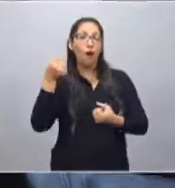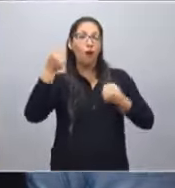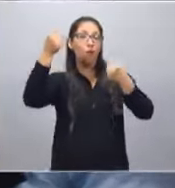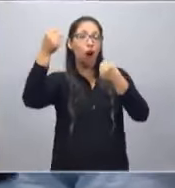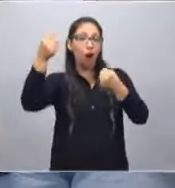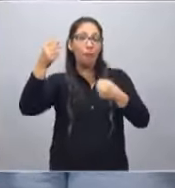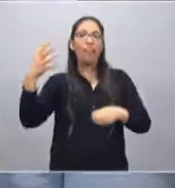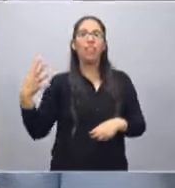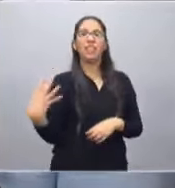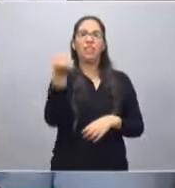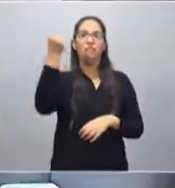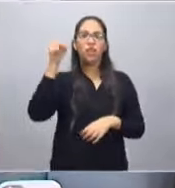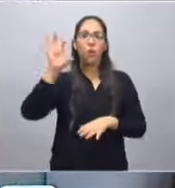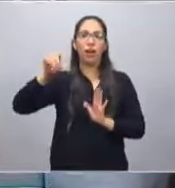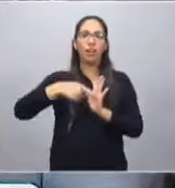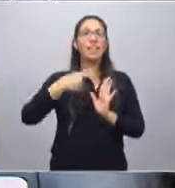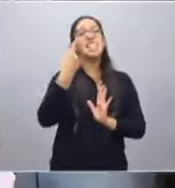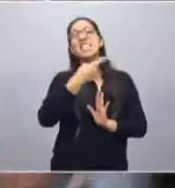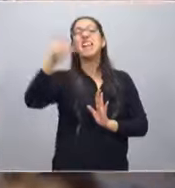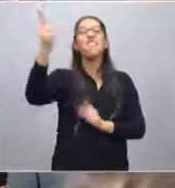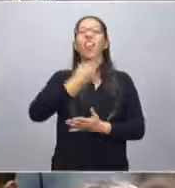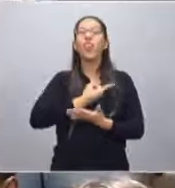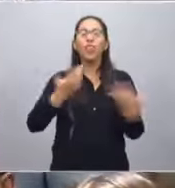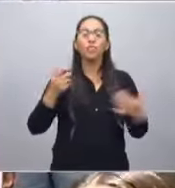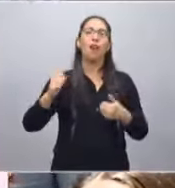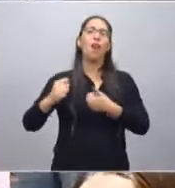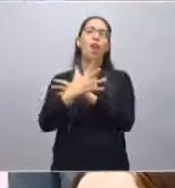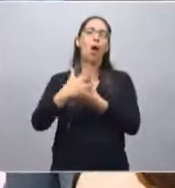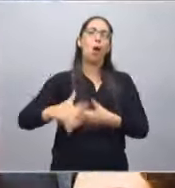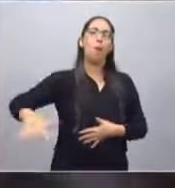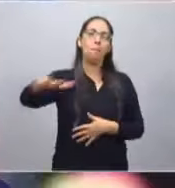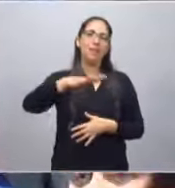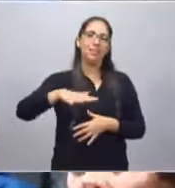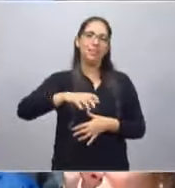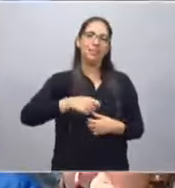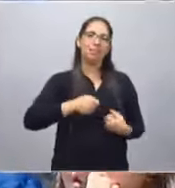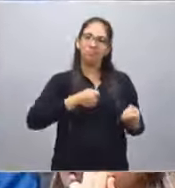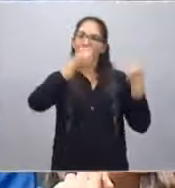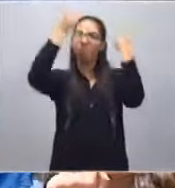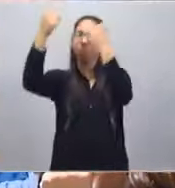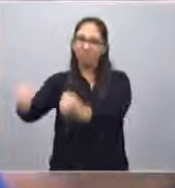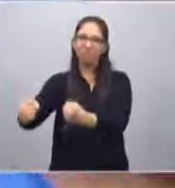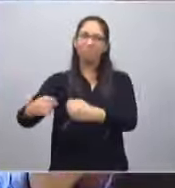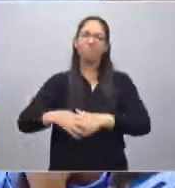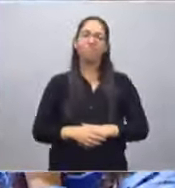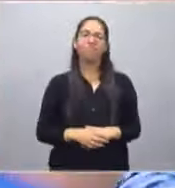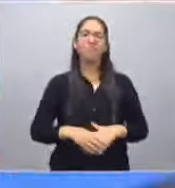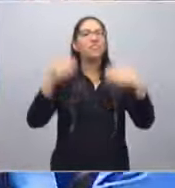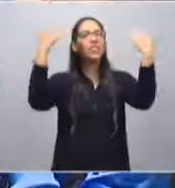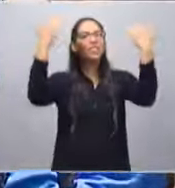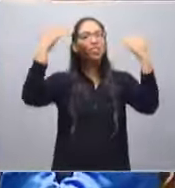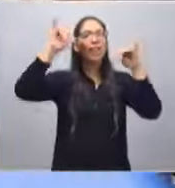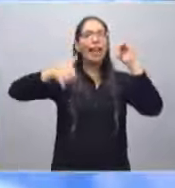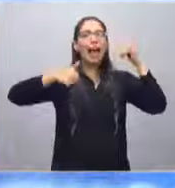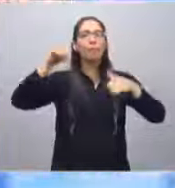bonaerense que se va para Lomas de Zamora felicitaciones otra vez a las y los